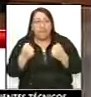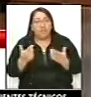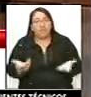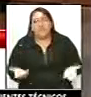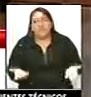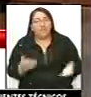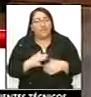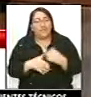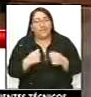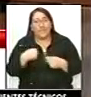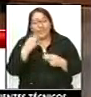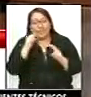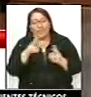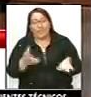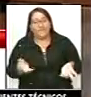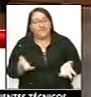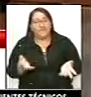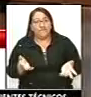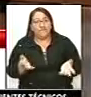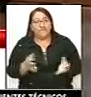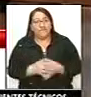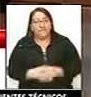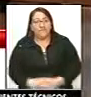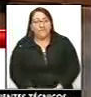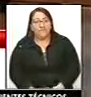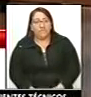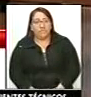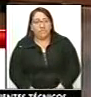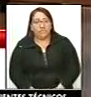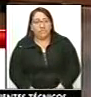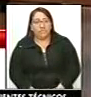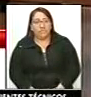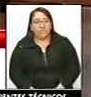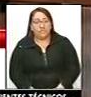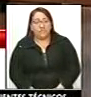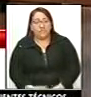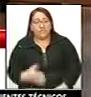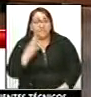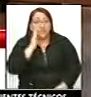para todos los que hemos estado viendo la escena en la televisión, ¿no?